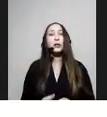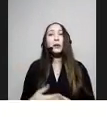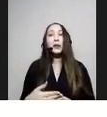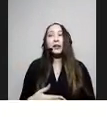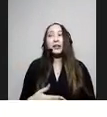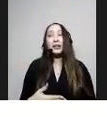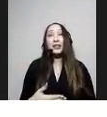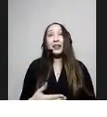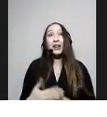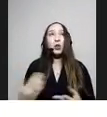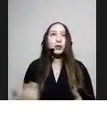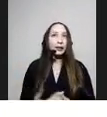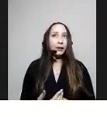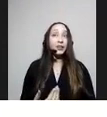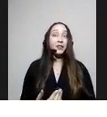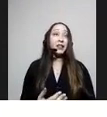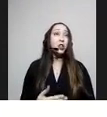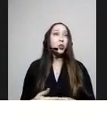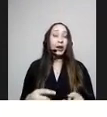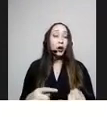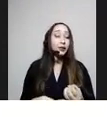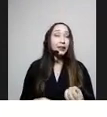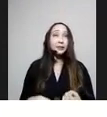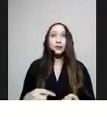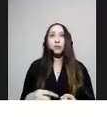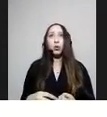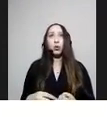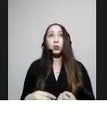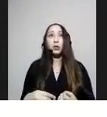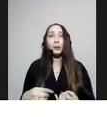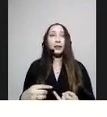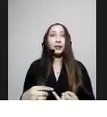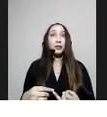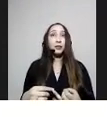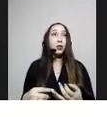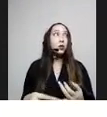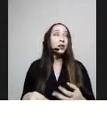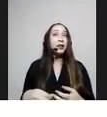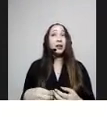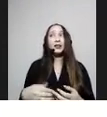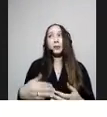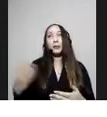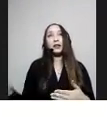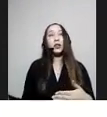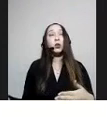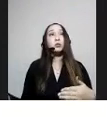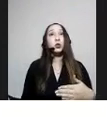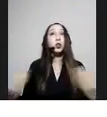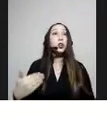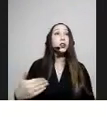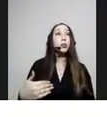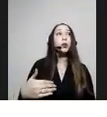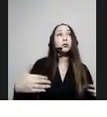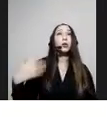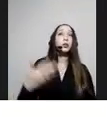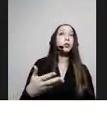este caso, tiene algo contra ti, se refiere a ti como la otra, no te presta atención y habla siempre mal de ti con nosotros,